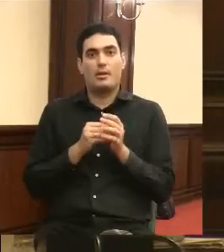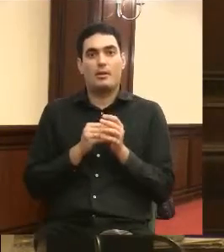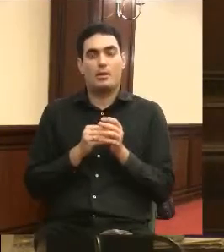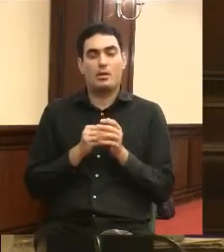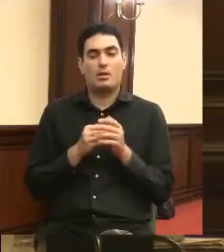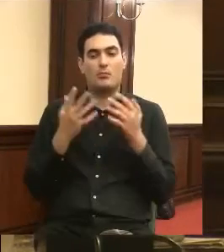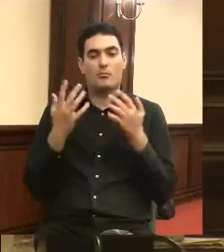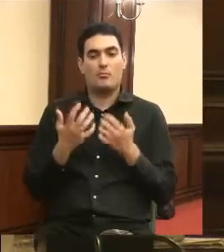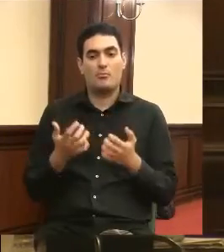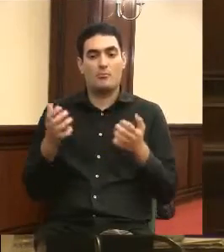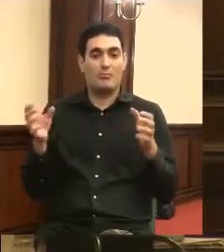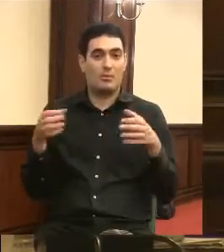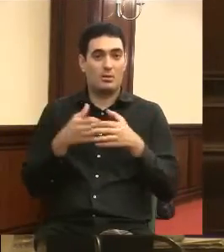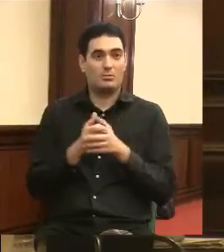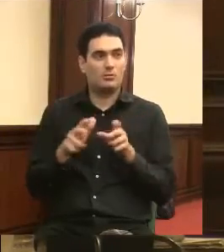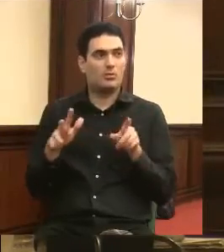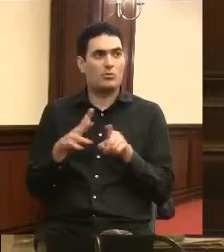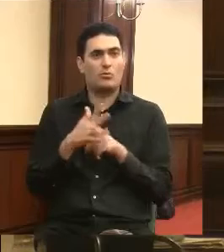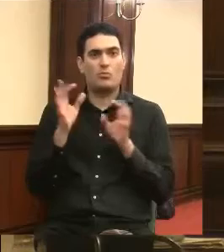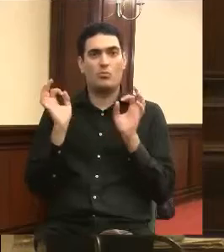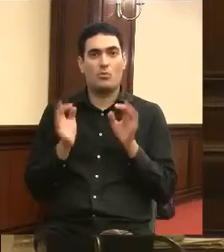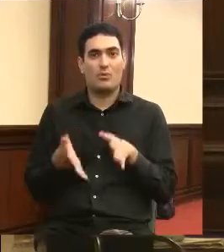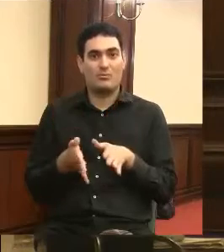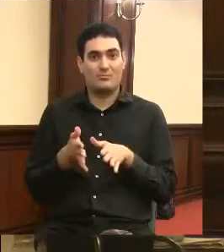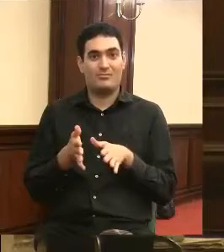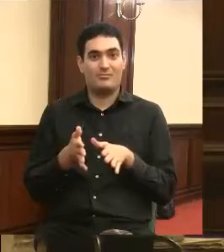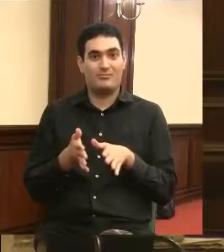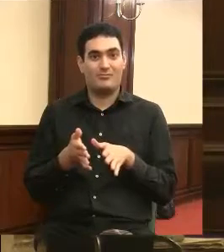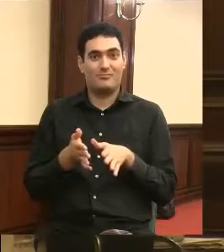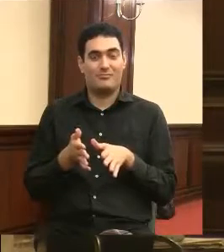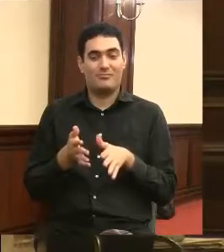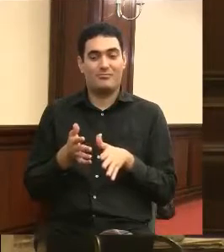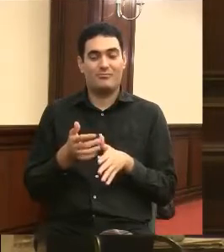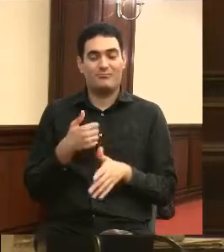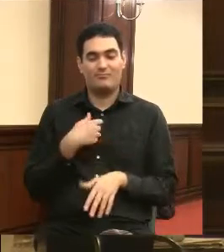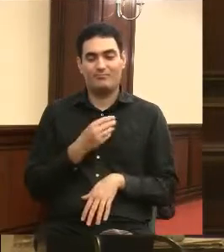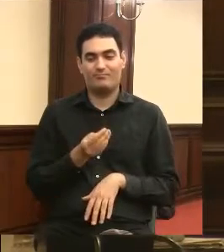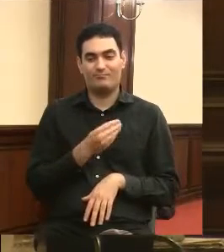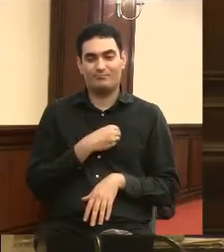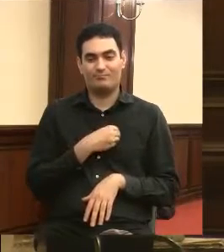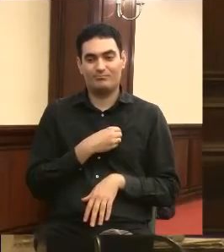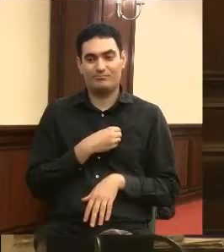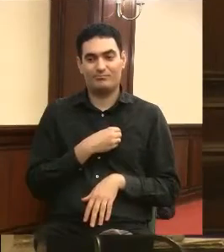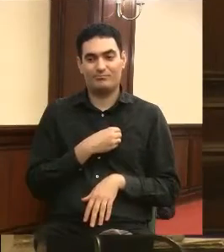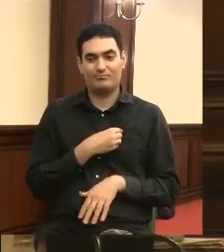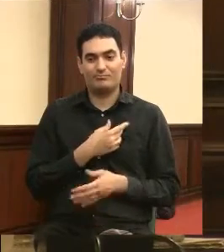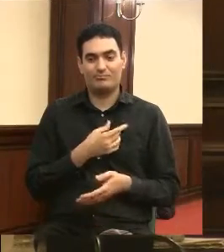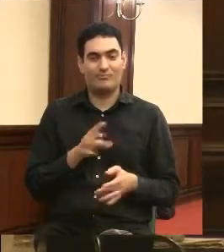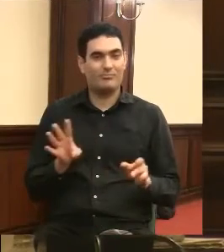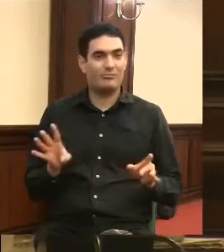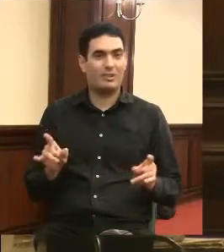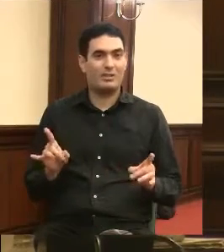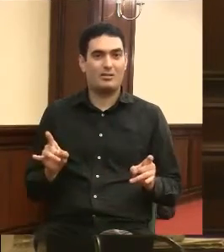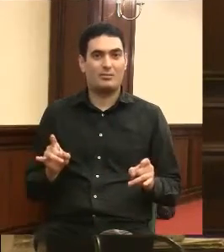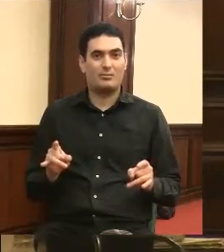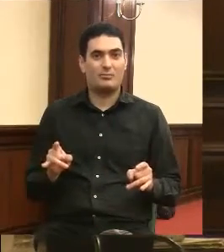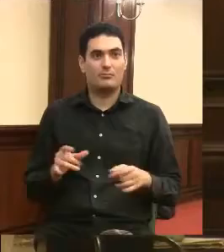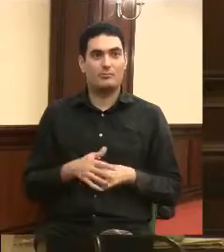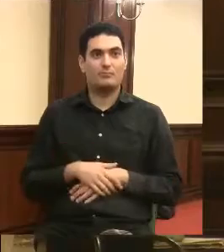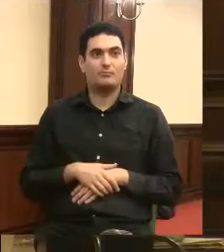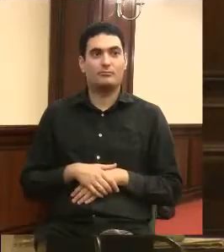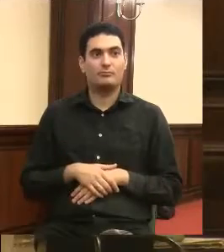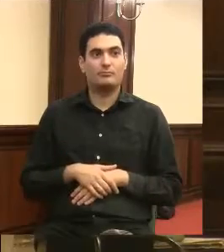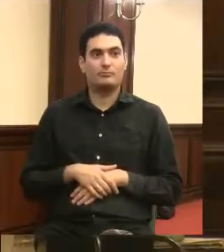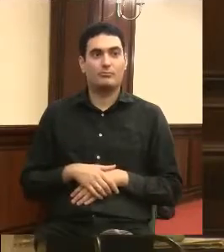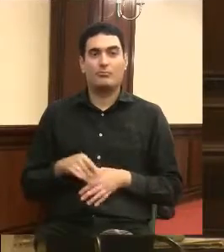pleno situaciones como esta, porque lamentablemente esto llueve sobre mojado. Tenemos un